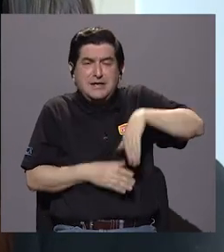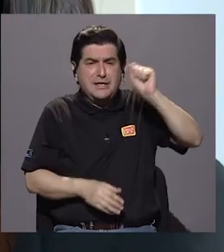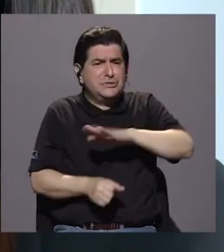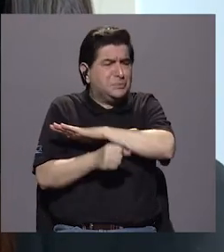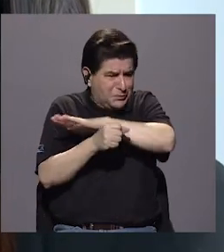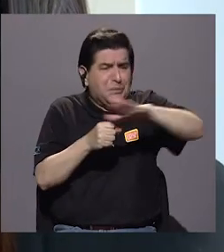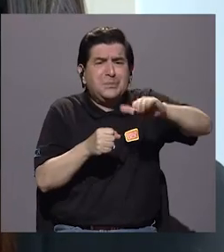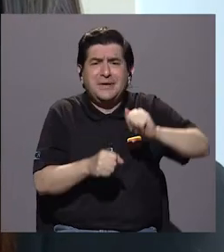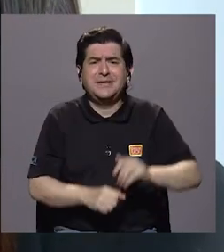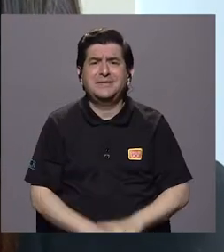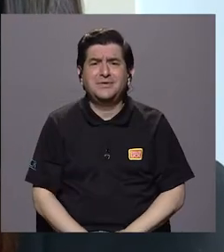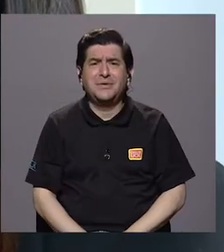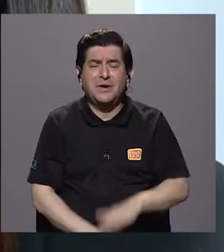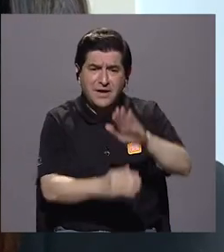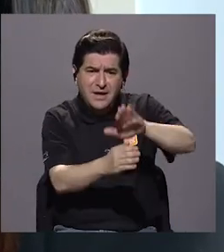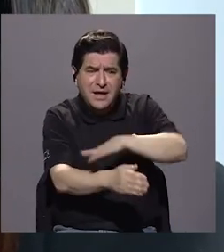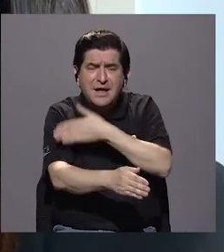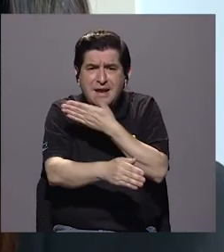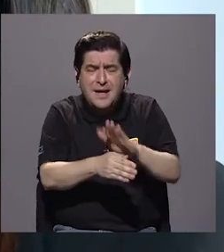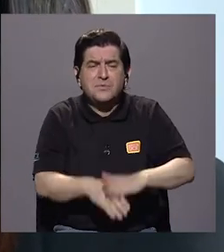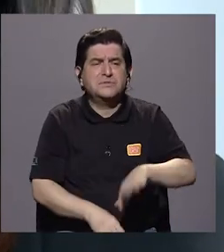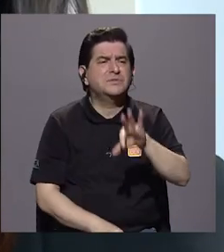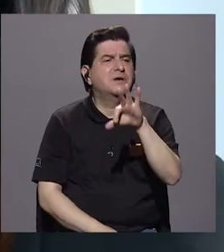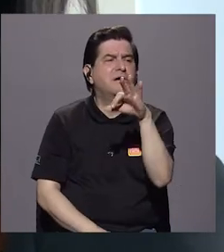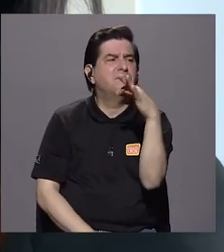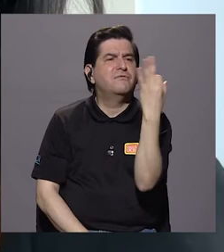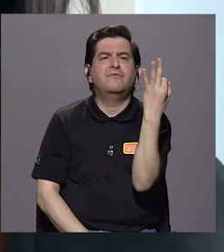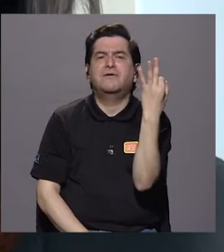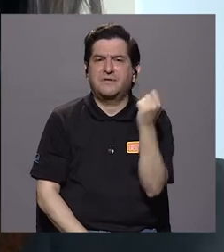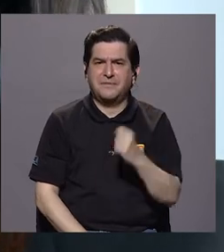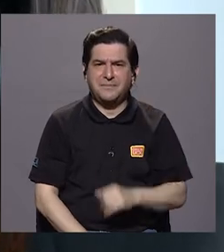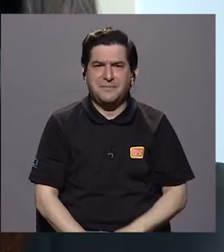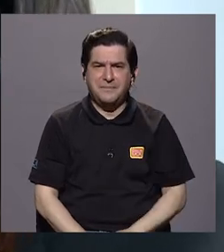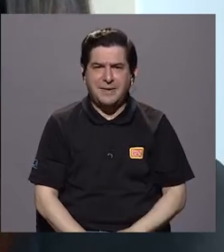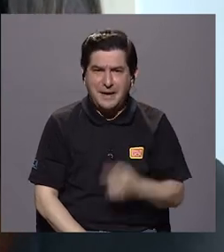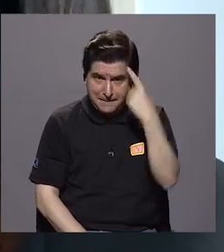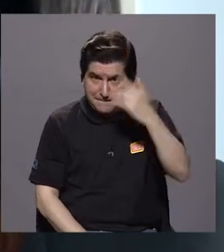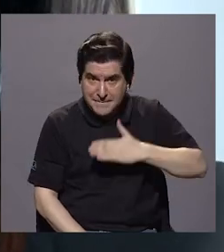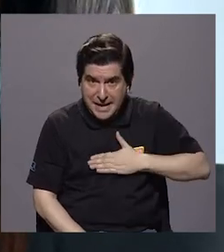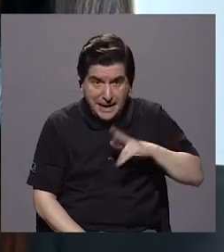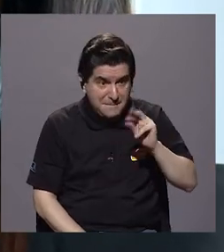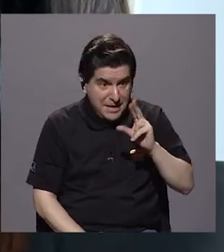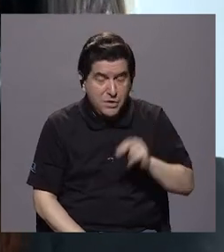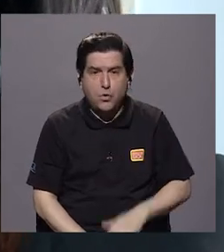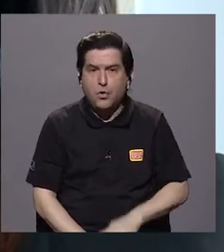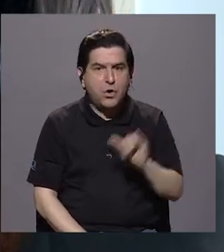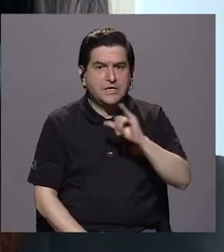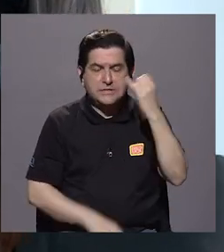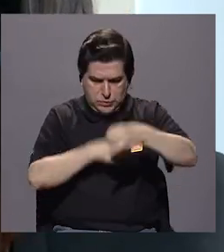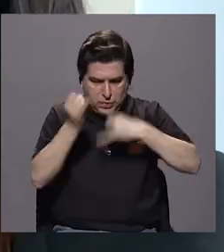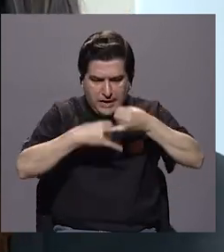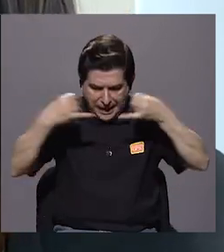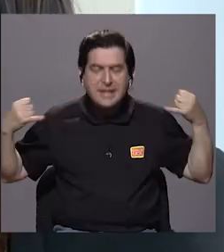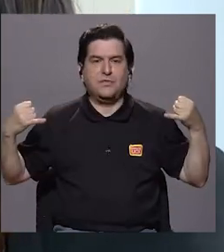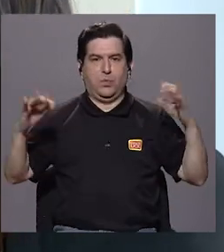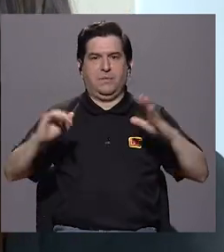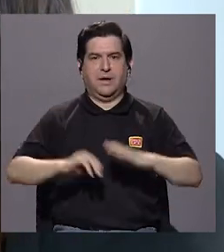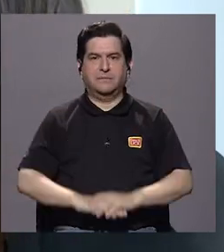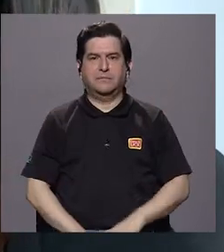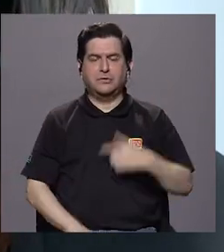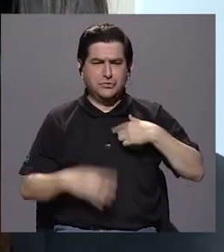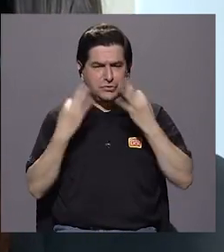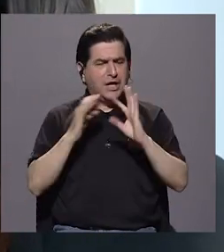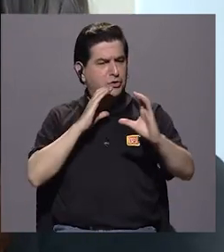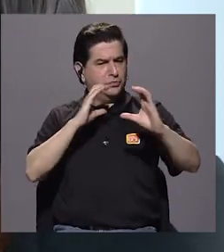Totalmente. La música para mí es una forma de... Para mí no, la música es un idioma. Y yo trato de